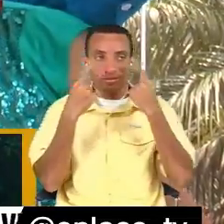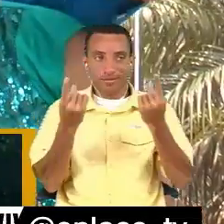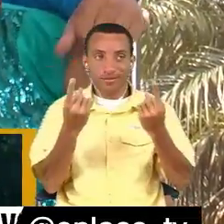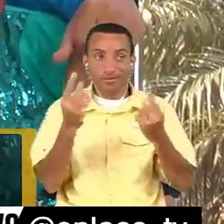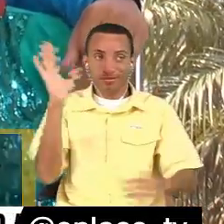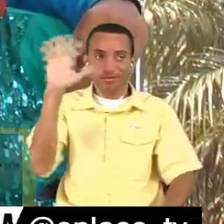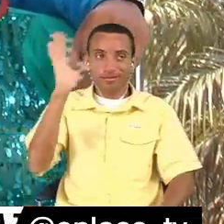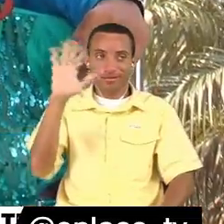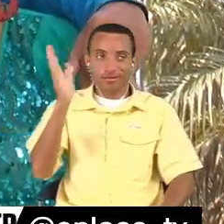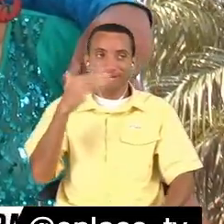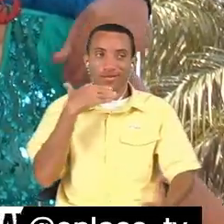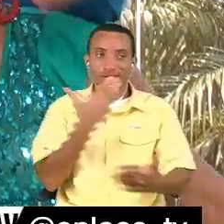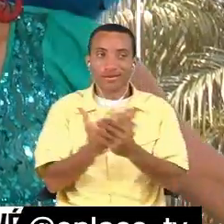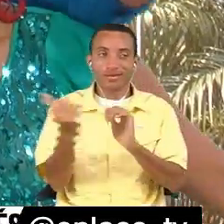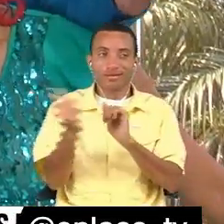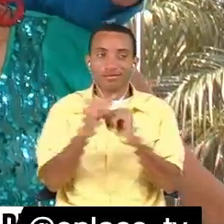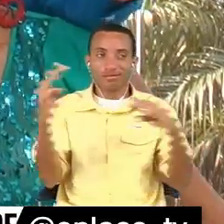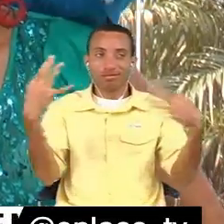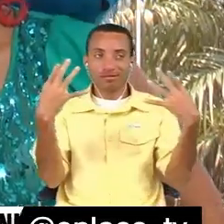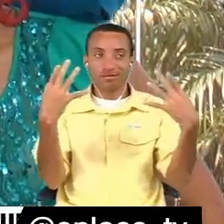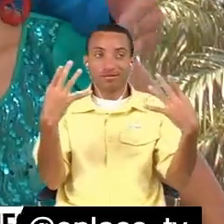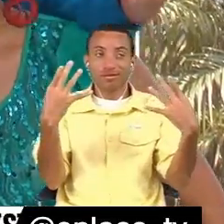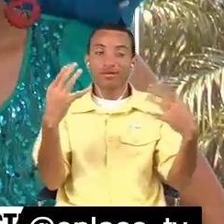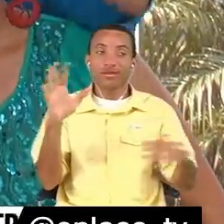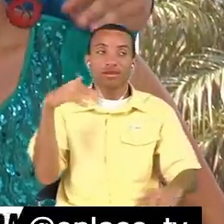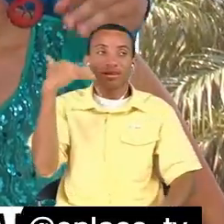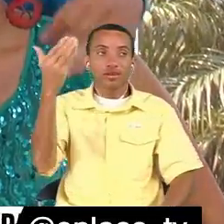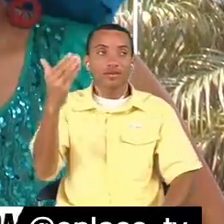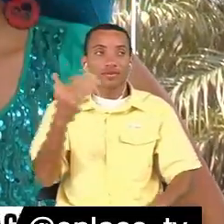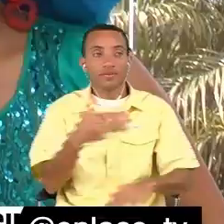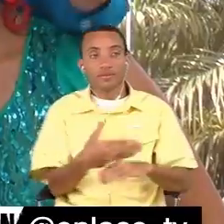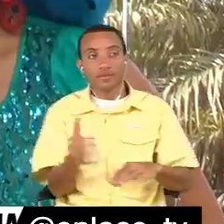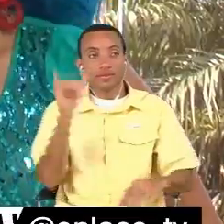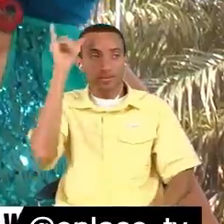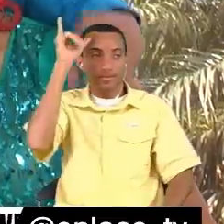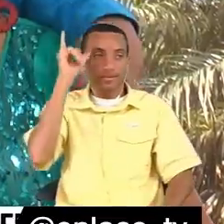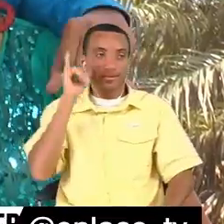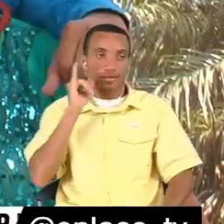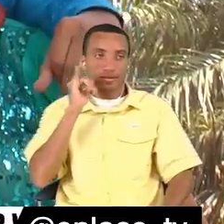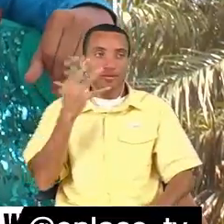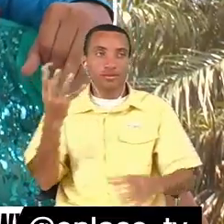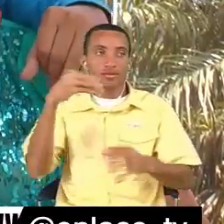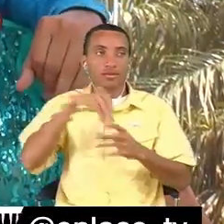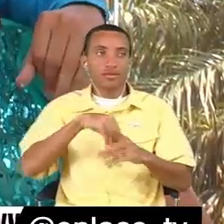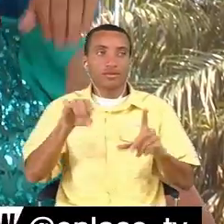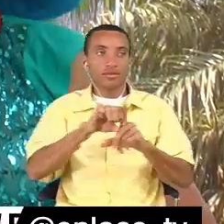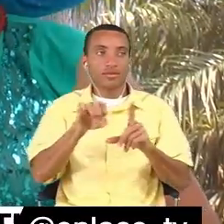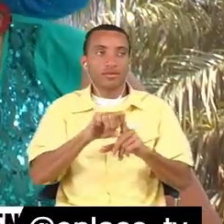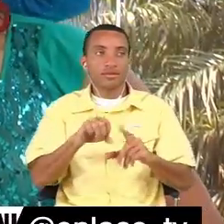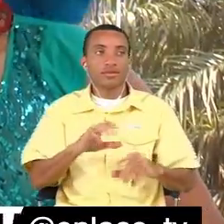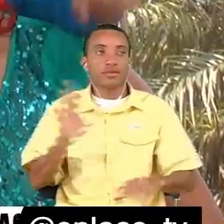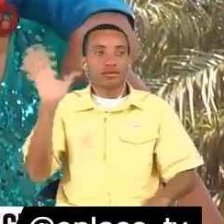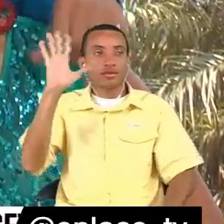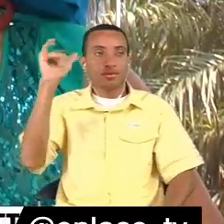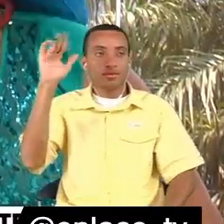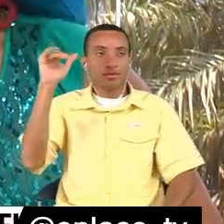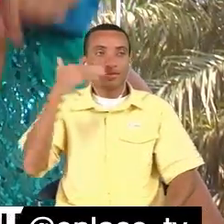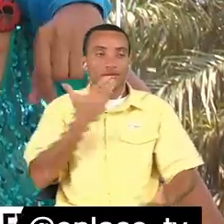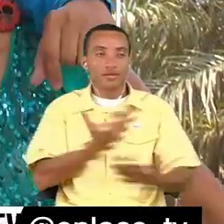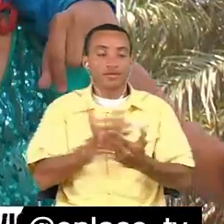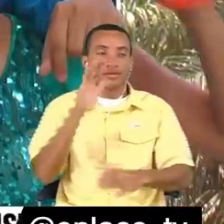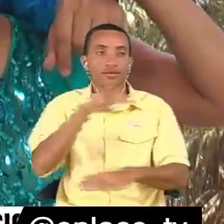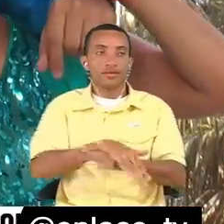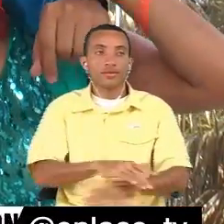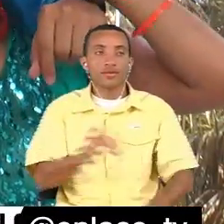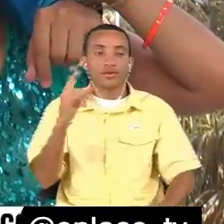Nosotros nos despedimos, gracias por acompañarnos, pero nuestra compañera Janet Rueda se encuentra en nuestro set de Enlace Noticias. Feliz tarde para todos y